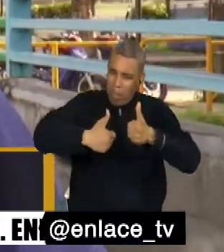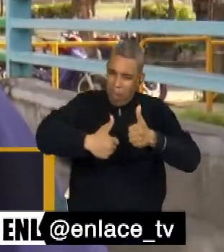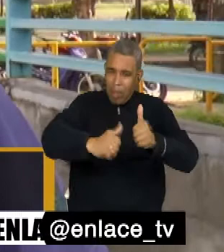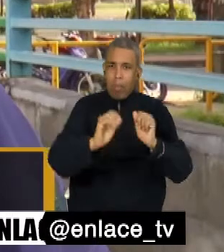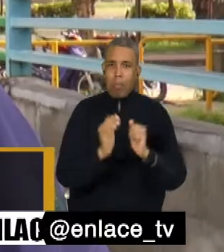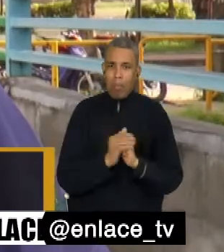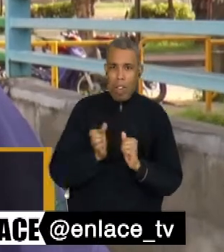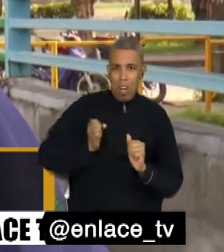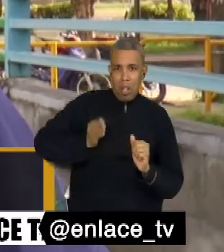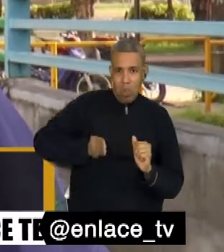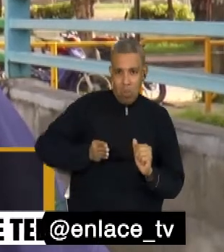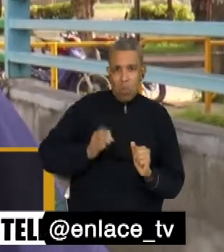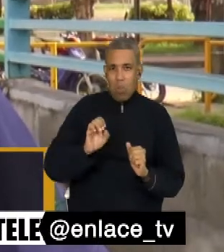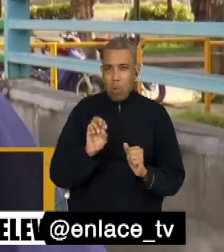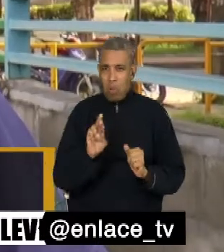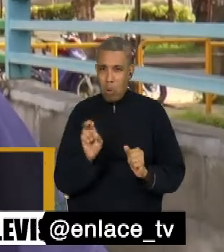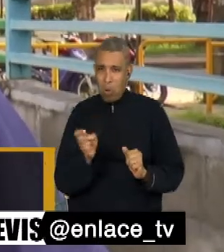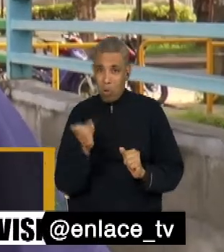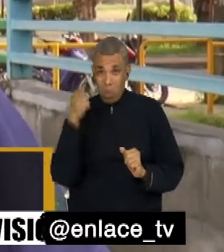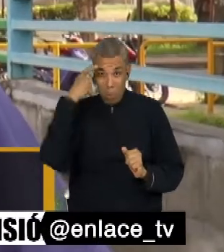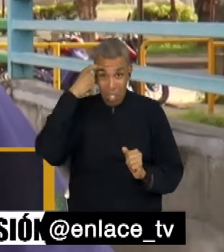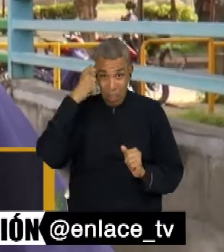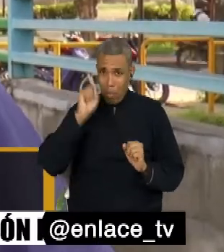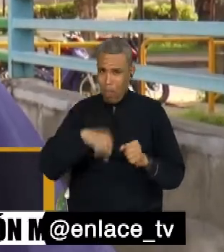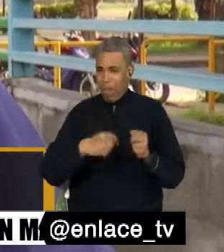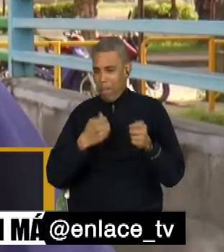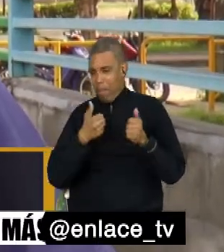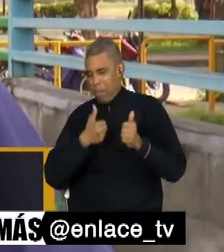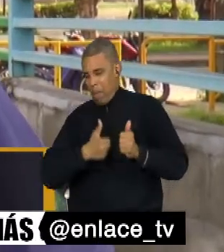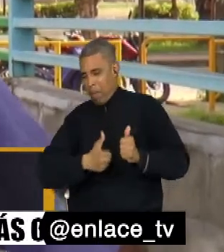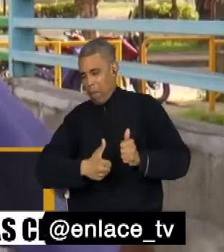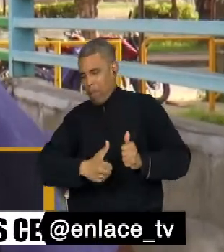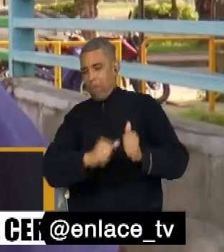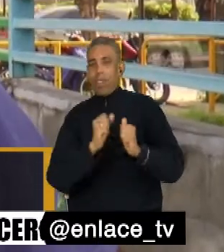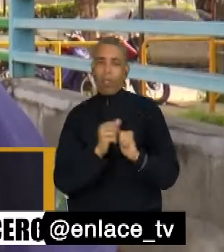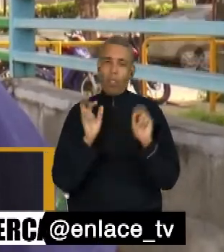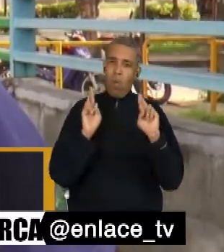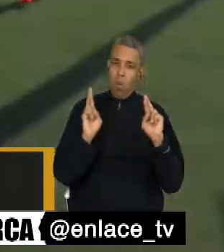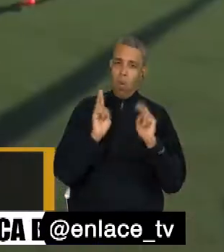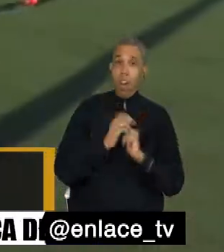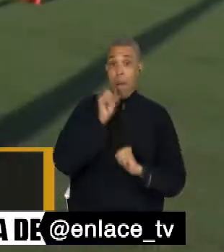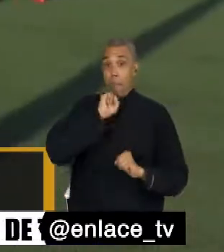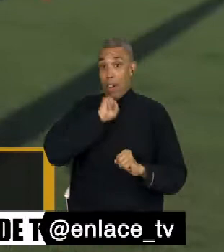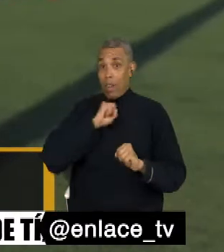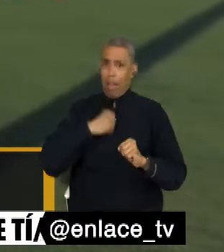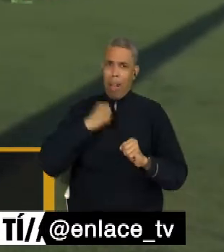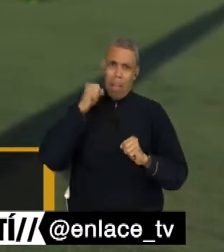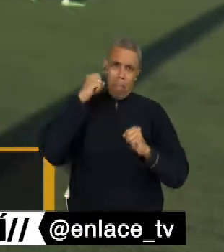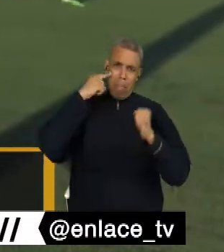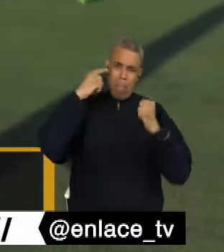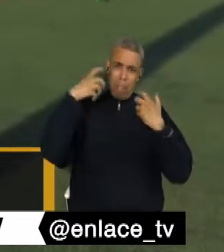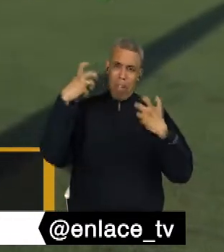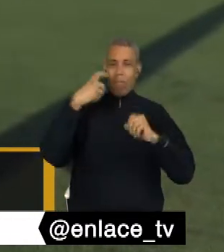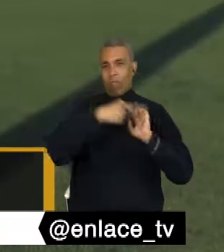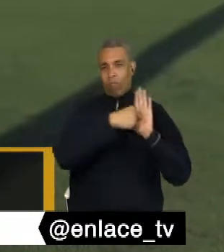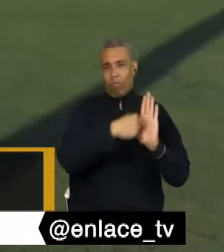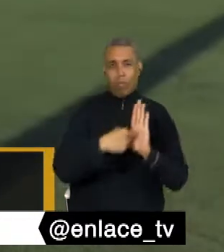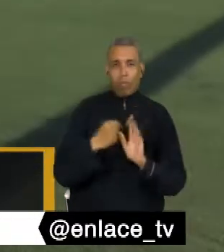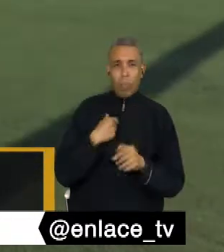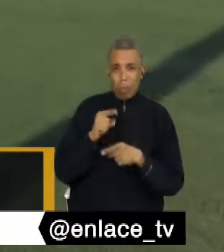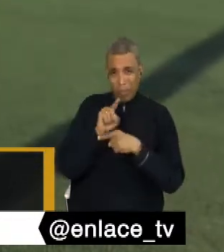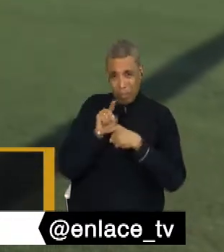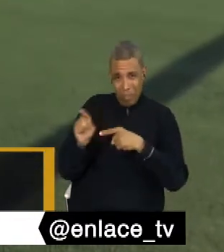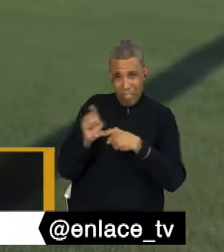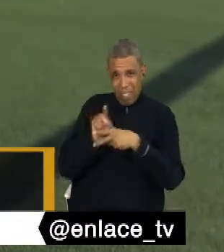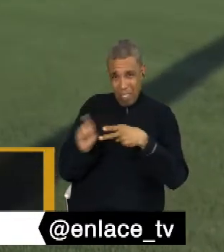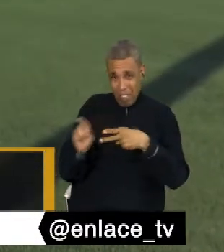todo lo que es la situación del club para defender el orgullo del fútbol barranqueño, ¿no? En las próximas semanas la selección sub-20